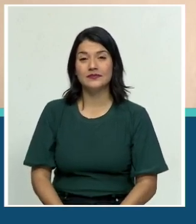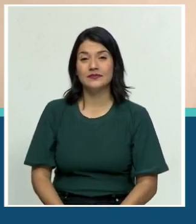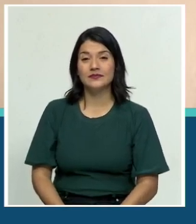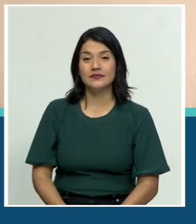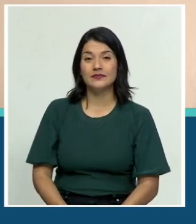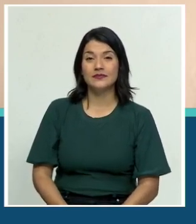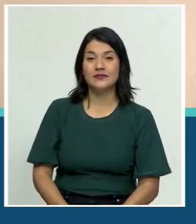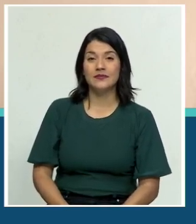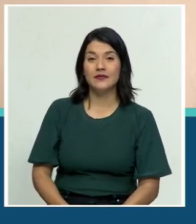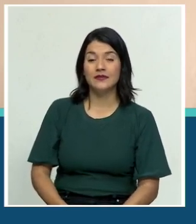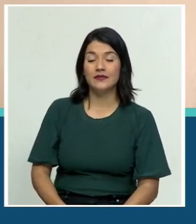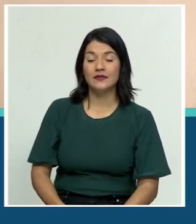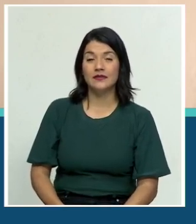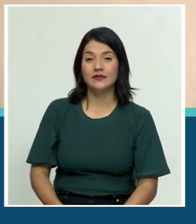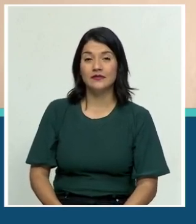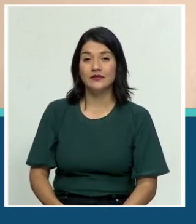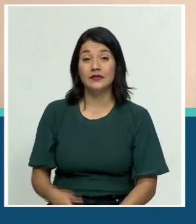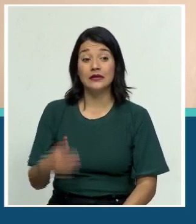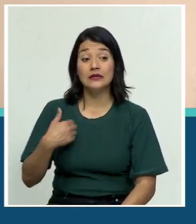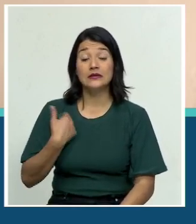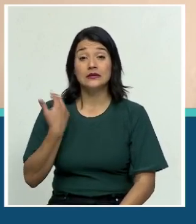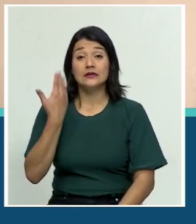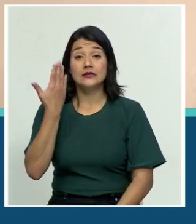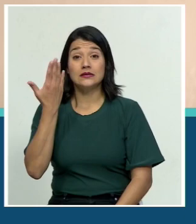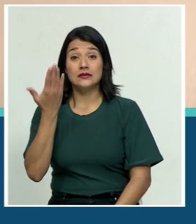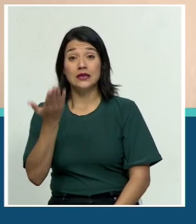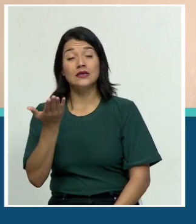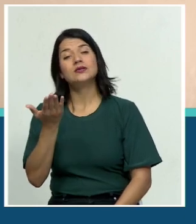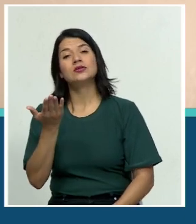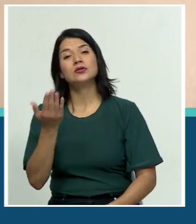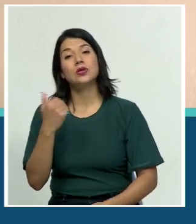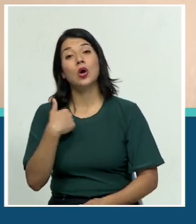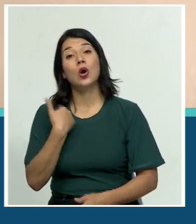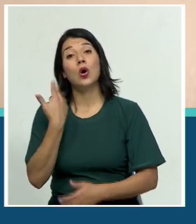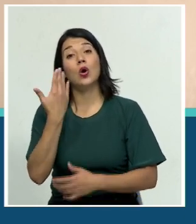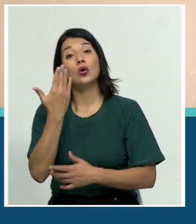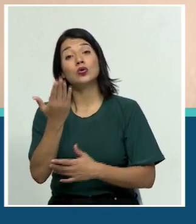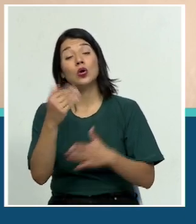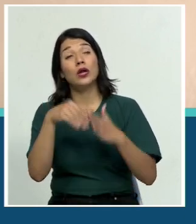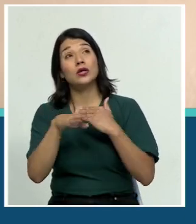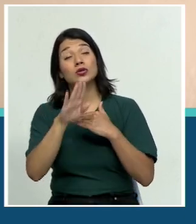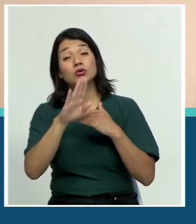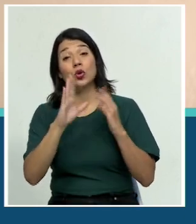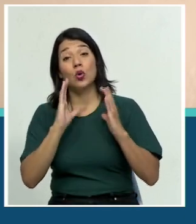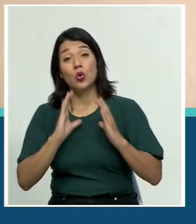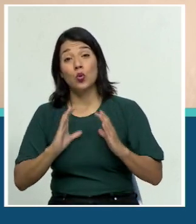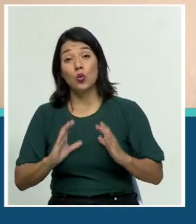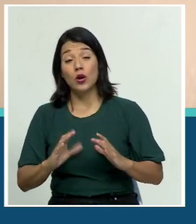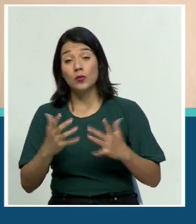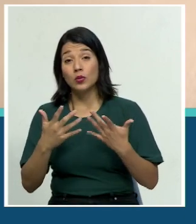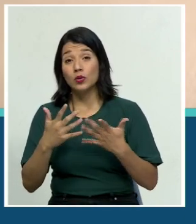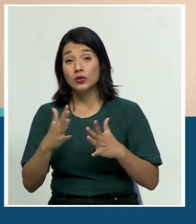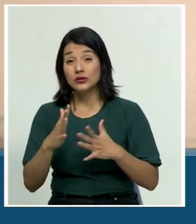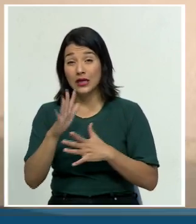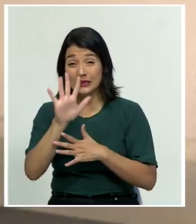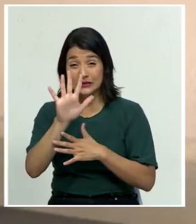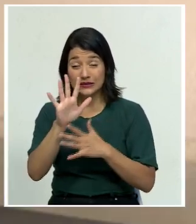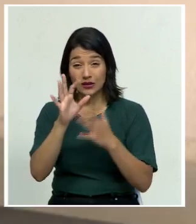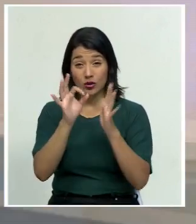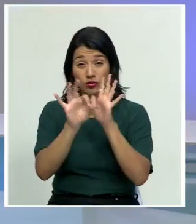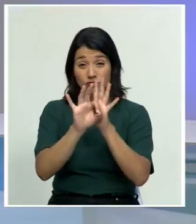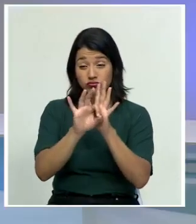Sobre tu cuerpo hay 5 llagas